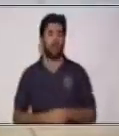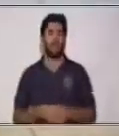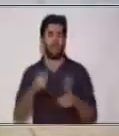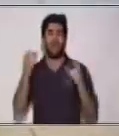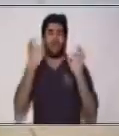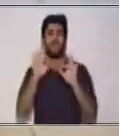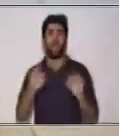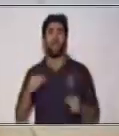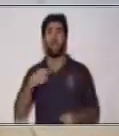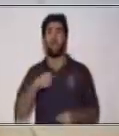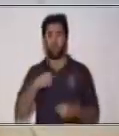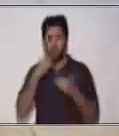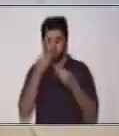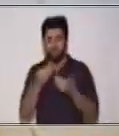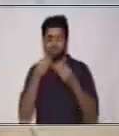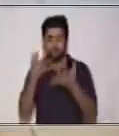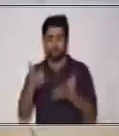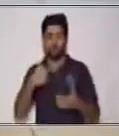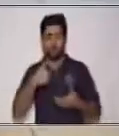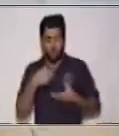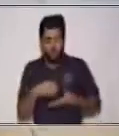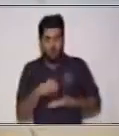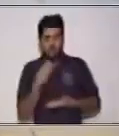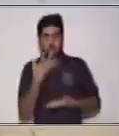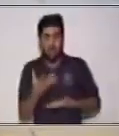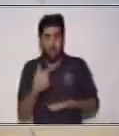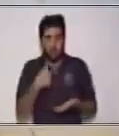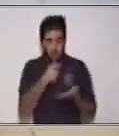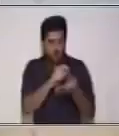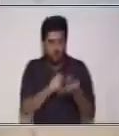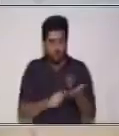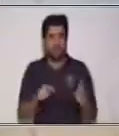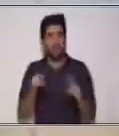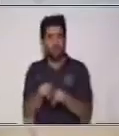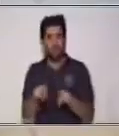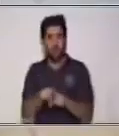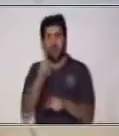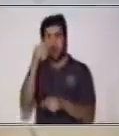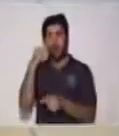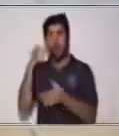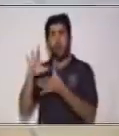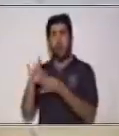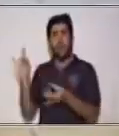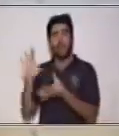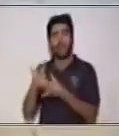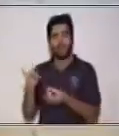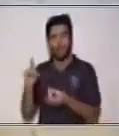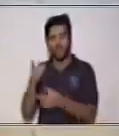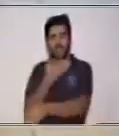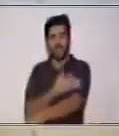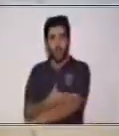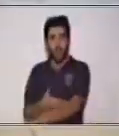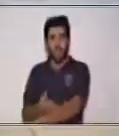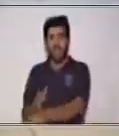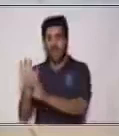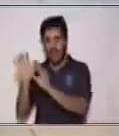me expreso o como yo encuentro un cuento o una leyenda dentro de un libro. Eso es la prosa. Muy